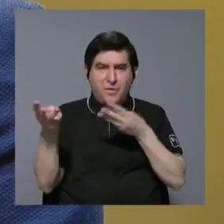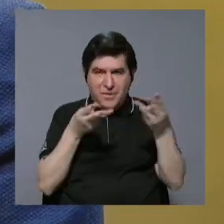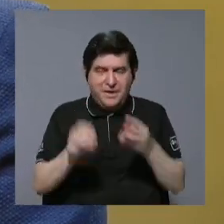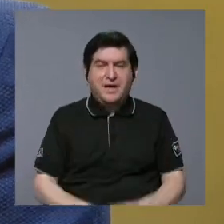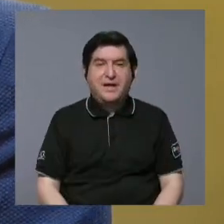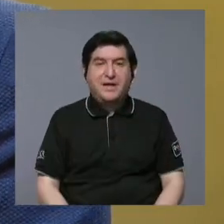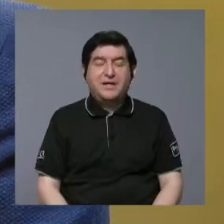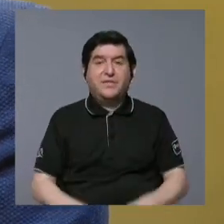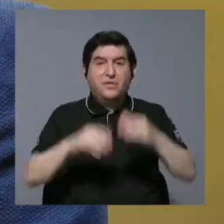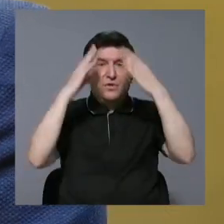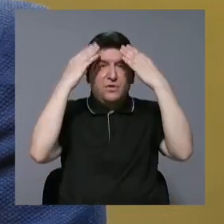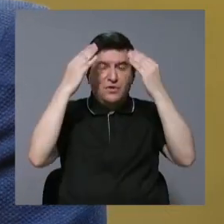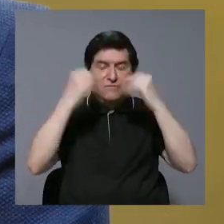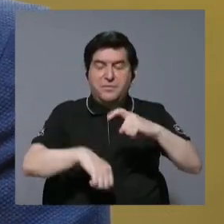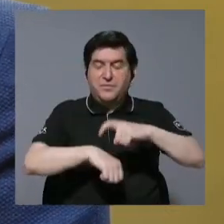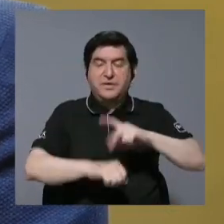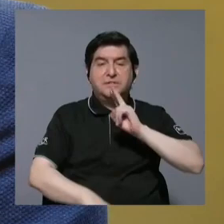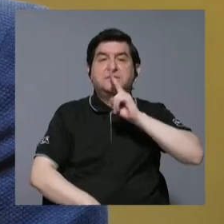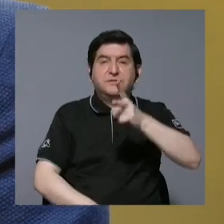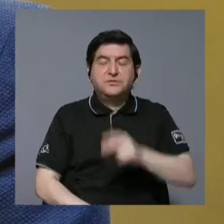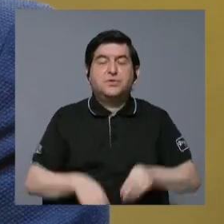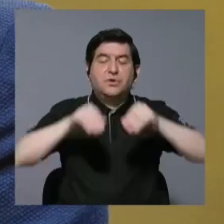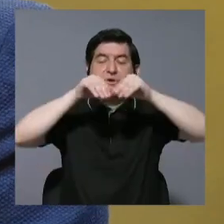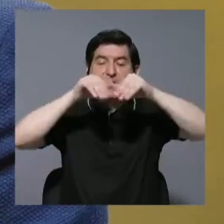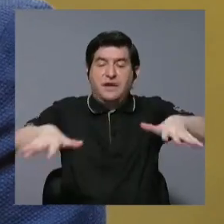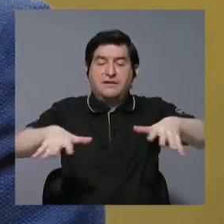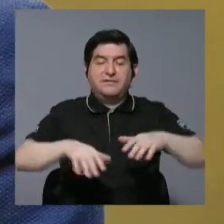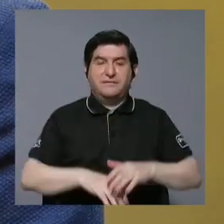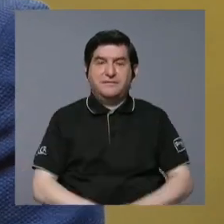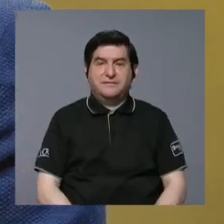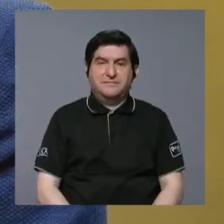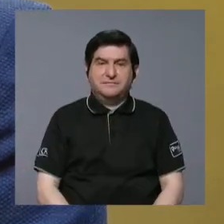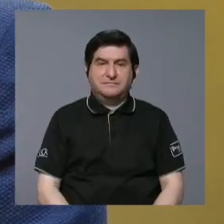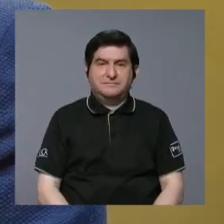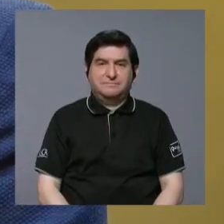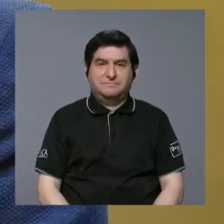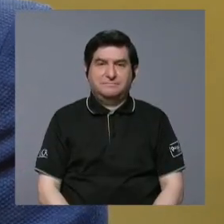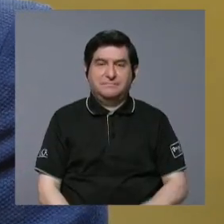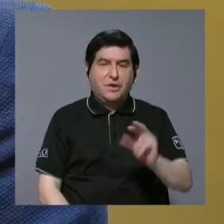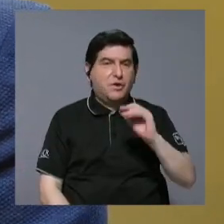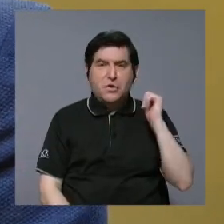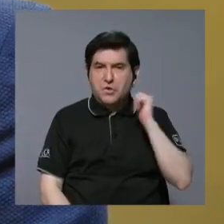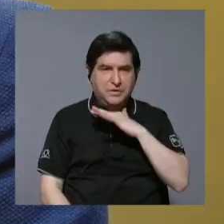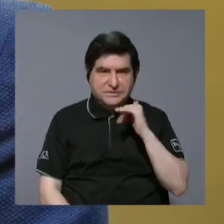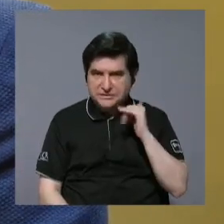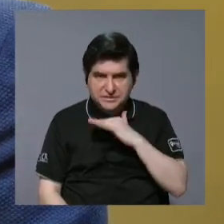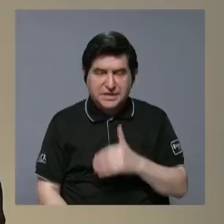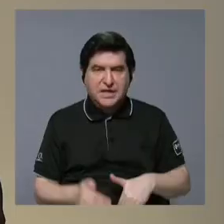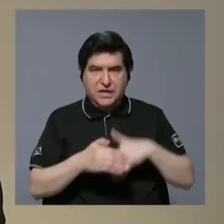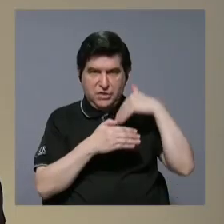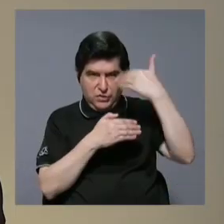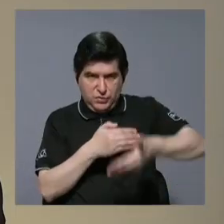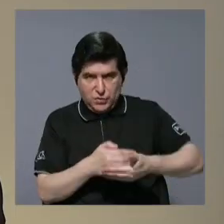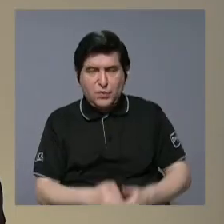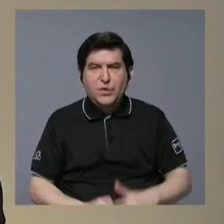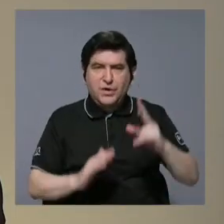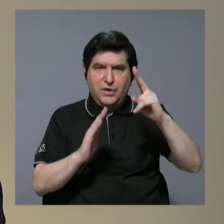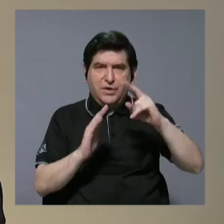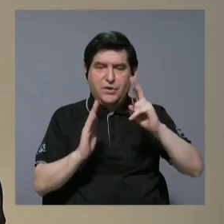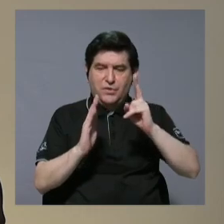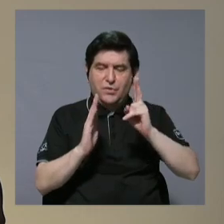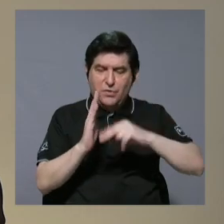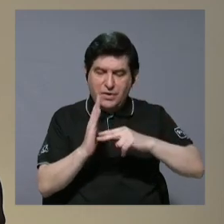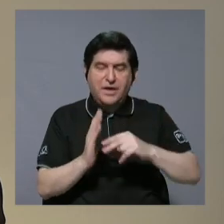datos en tiempo real, en redes. Y pues no es de extrañar que después de que le dimos clic a